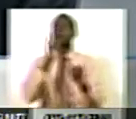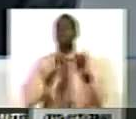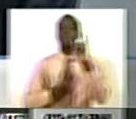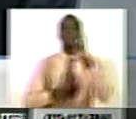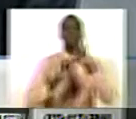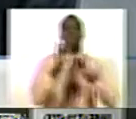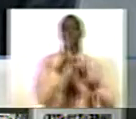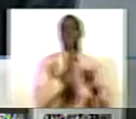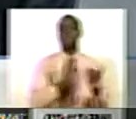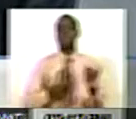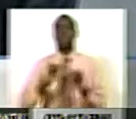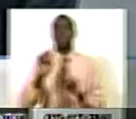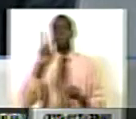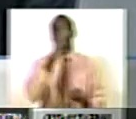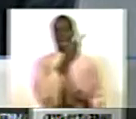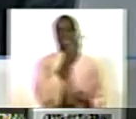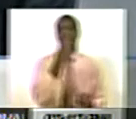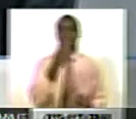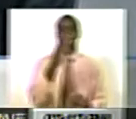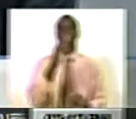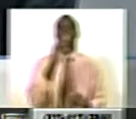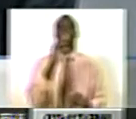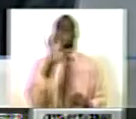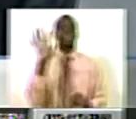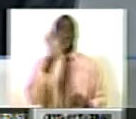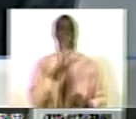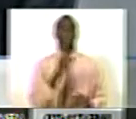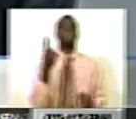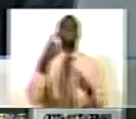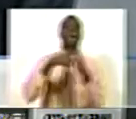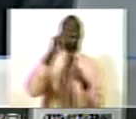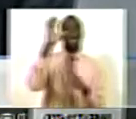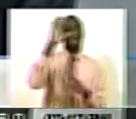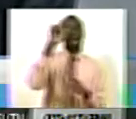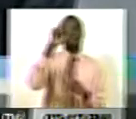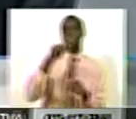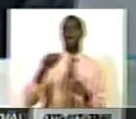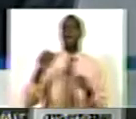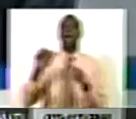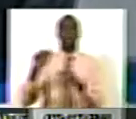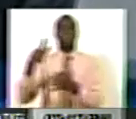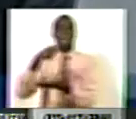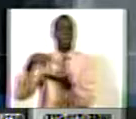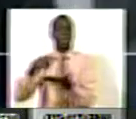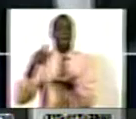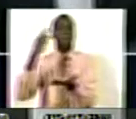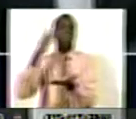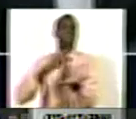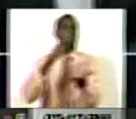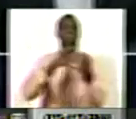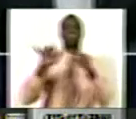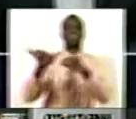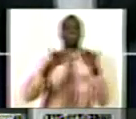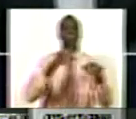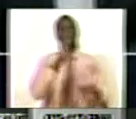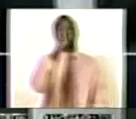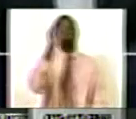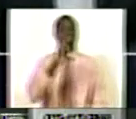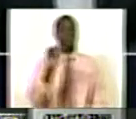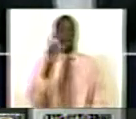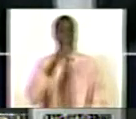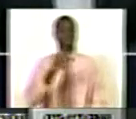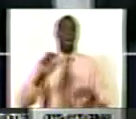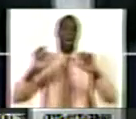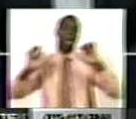de los 23 estados más Caracas, todas las plazas Bolívar abarrotadas, las imágenes del estado Zulia son impresionantes, la cantidad de personas